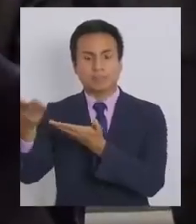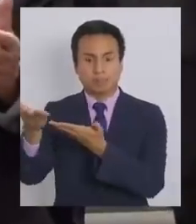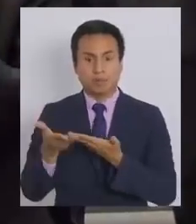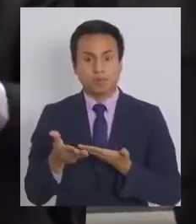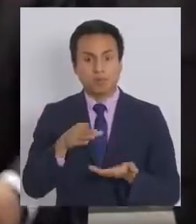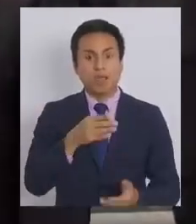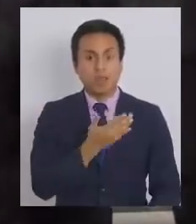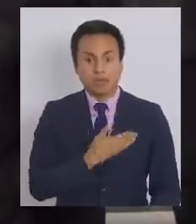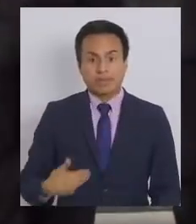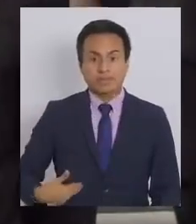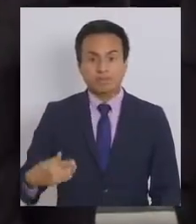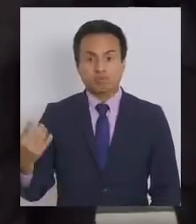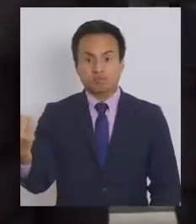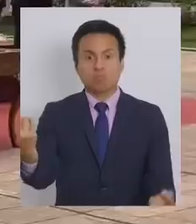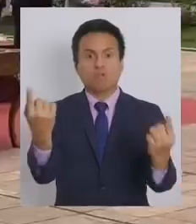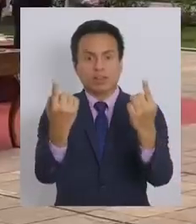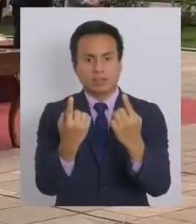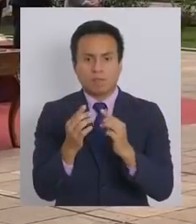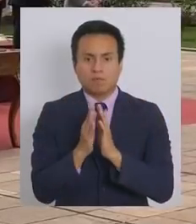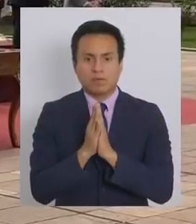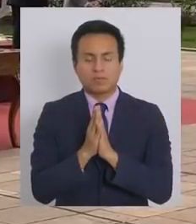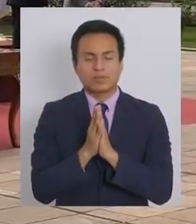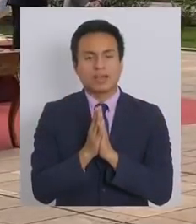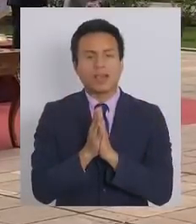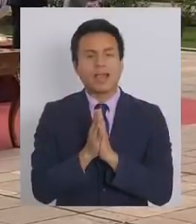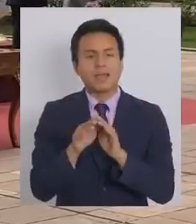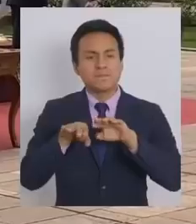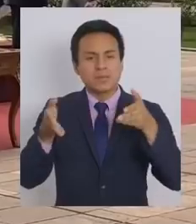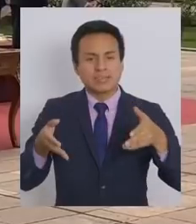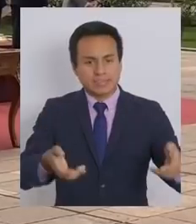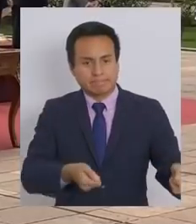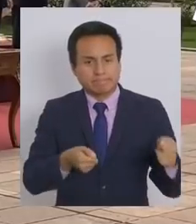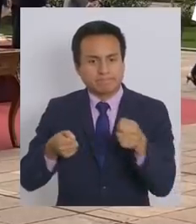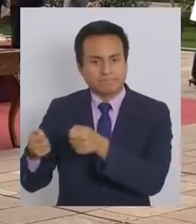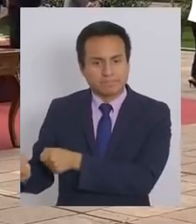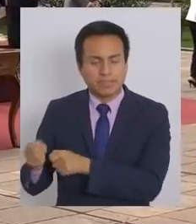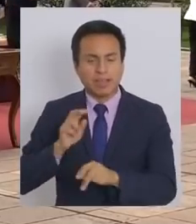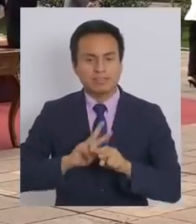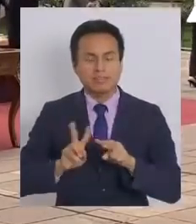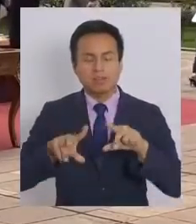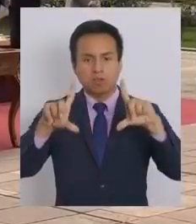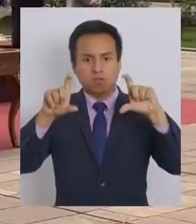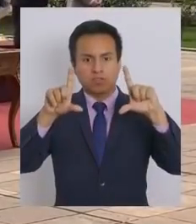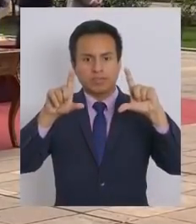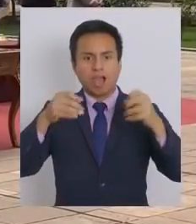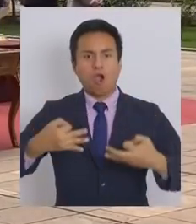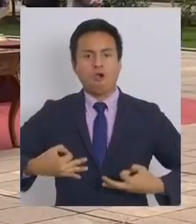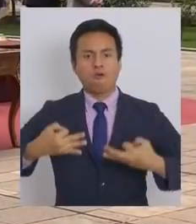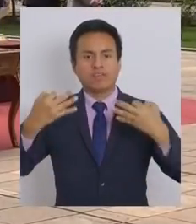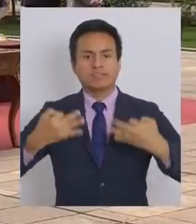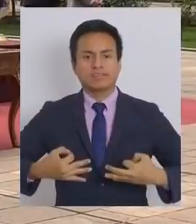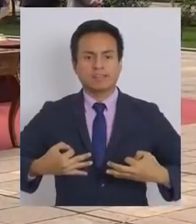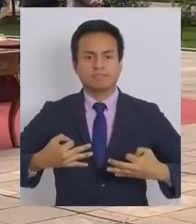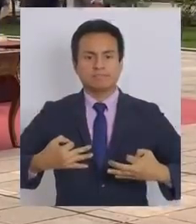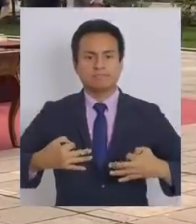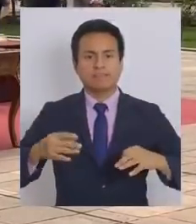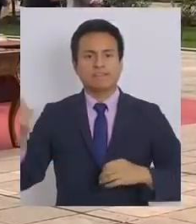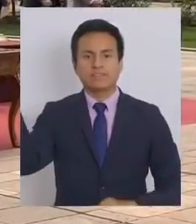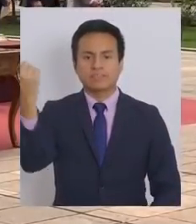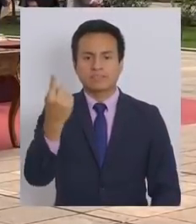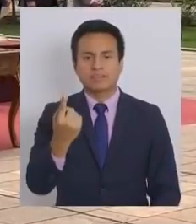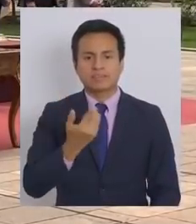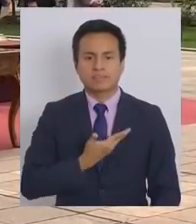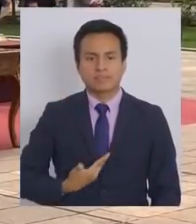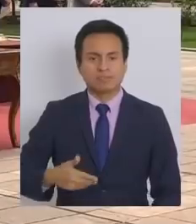ambos presidentes a volver a la tarima, por favor. Vamos a retirar la mesa para realizar la fotografía oficial de esta visita de